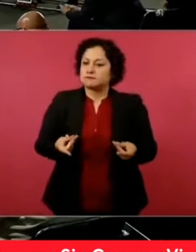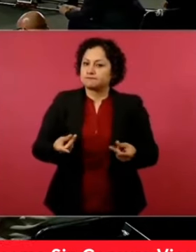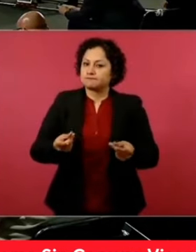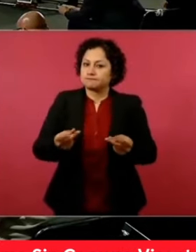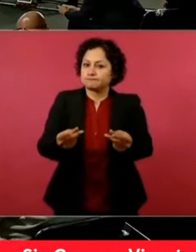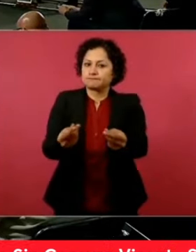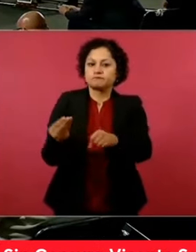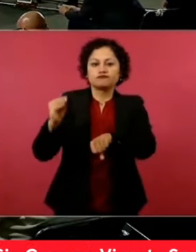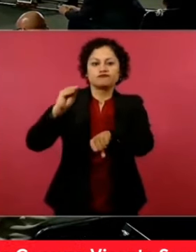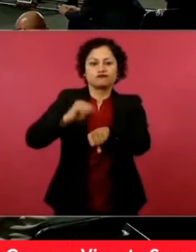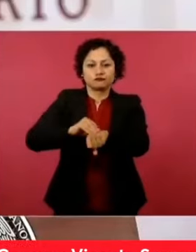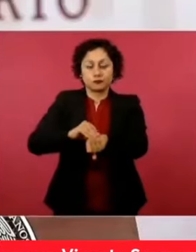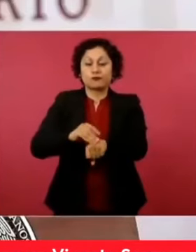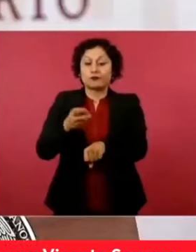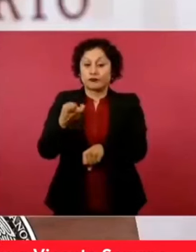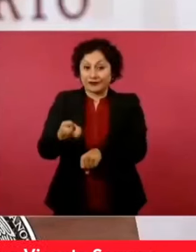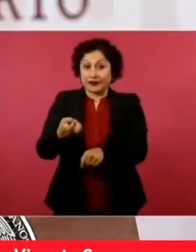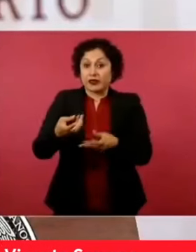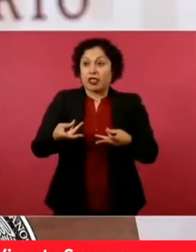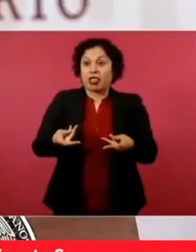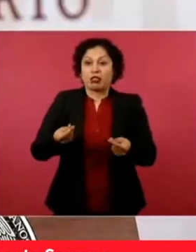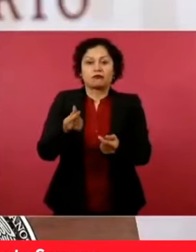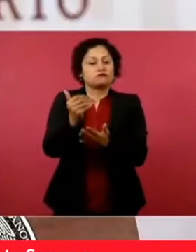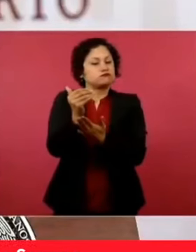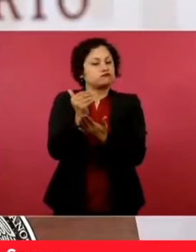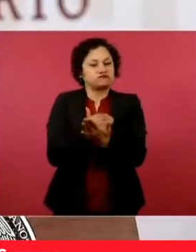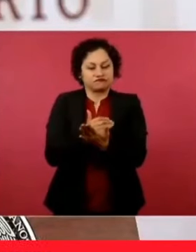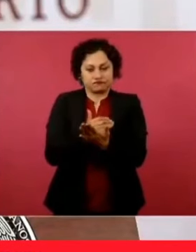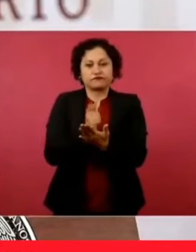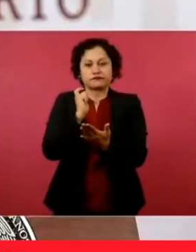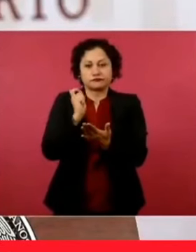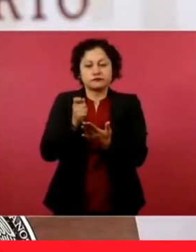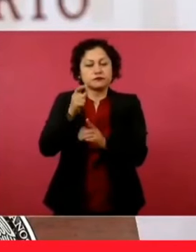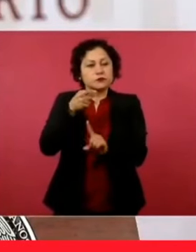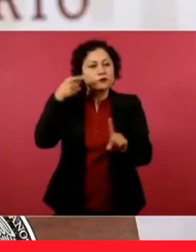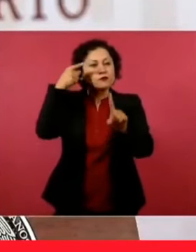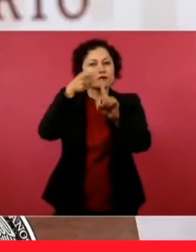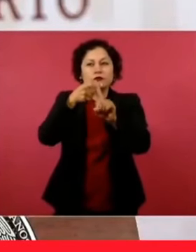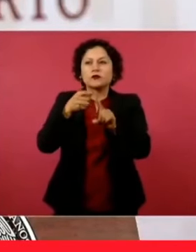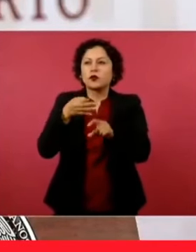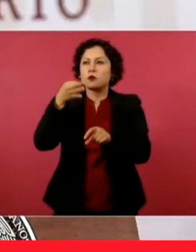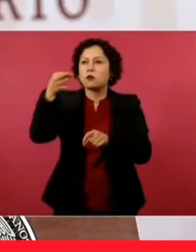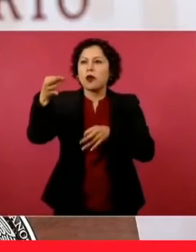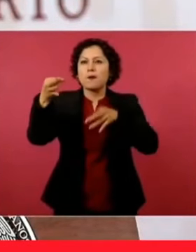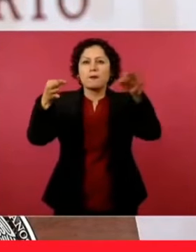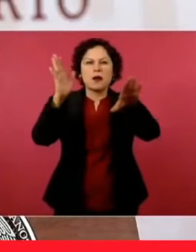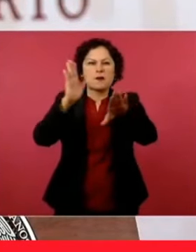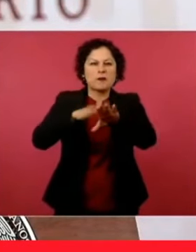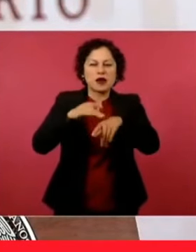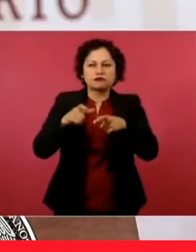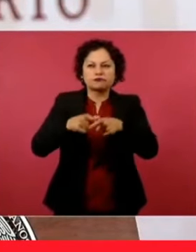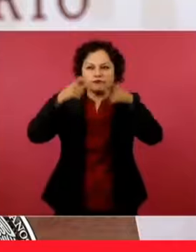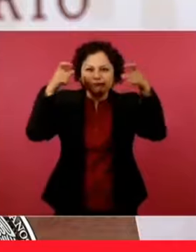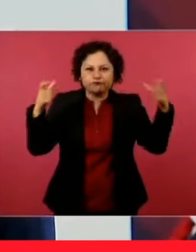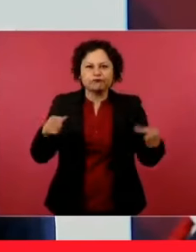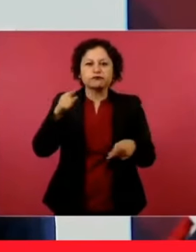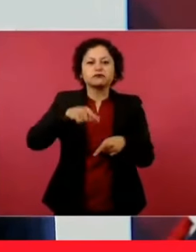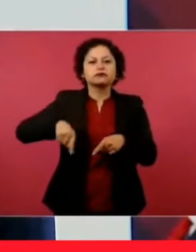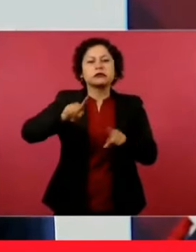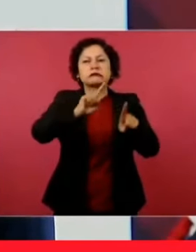los costos de forma importante y se impulsó el llegar a más usuarios a través de los operadores móviles virtuales o